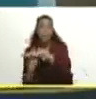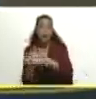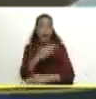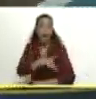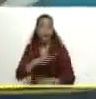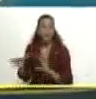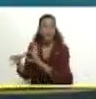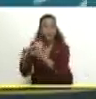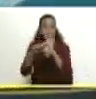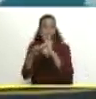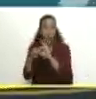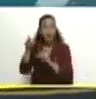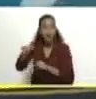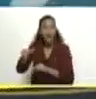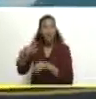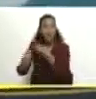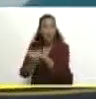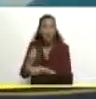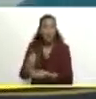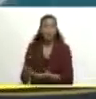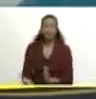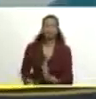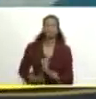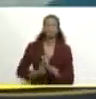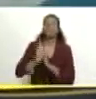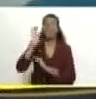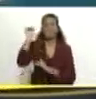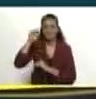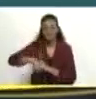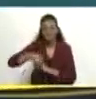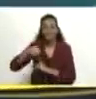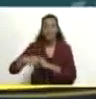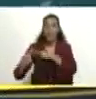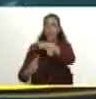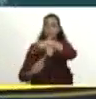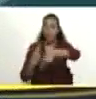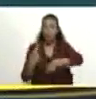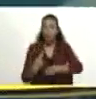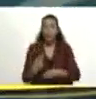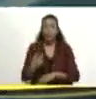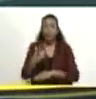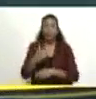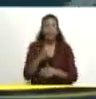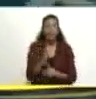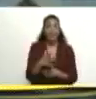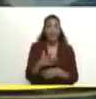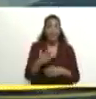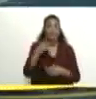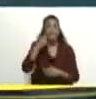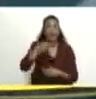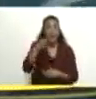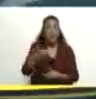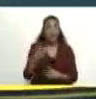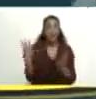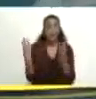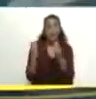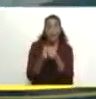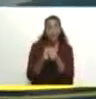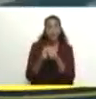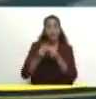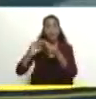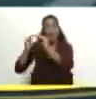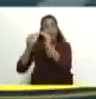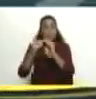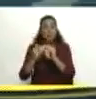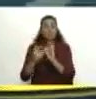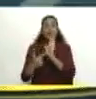unión cívico-militar y, por supuesto, la relación partido-gobierno, venimos junto a usted